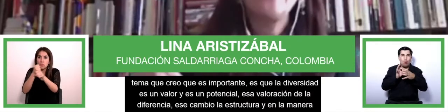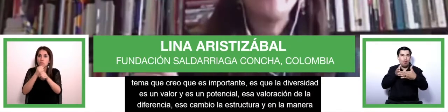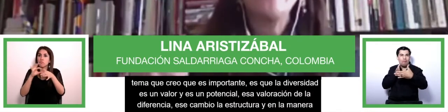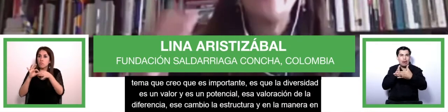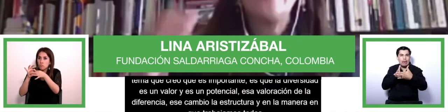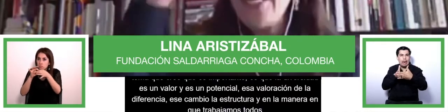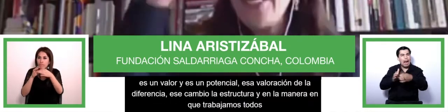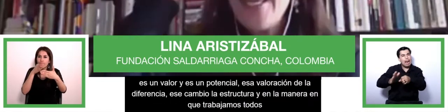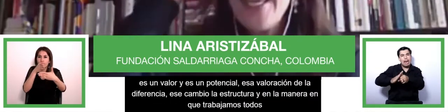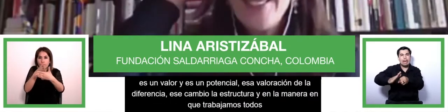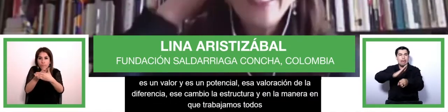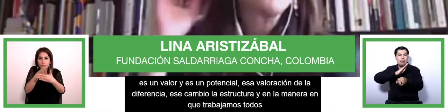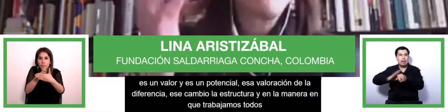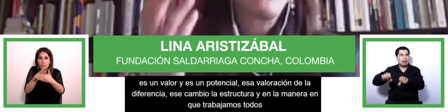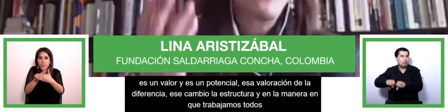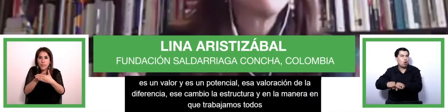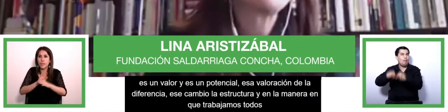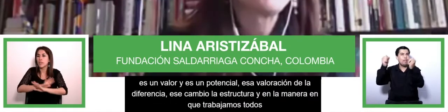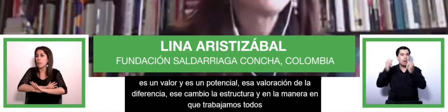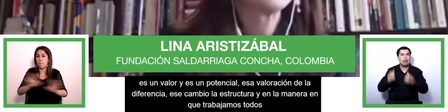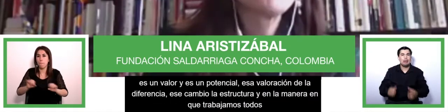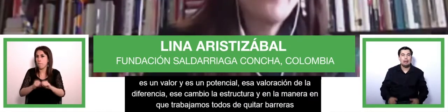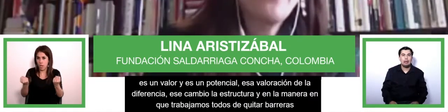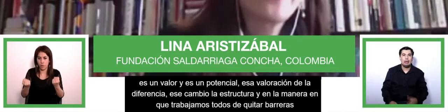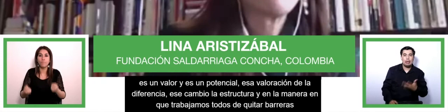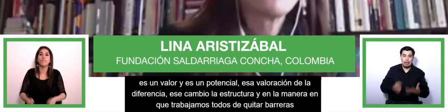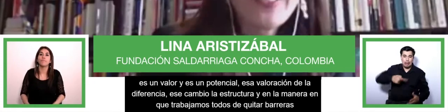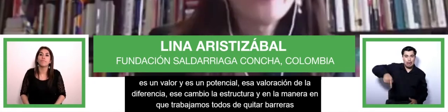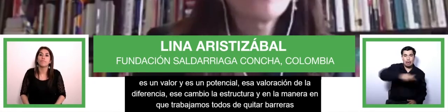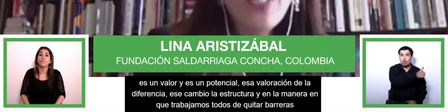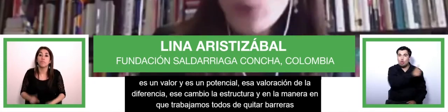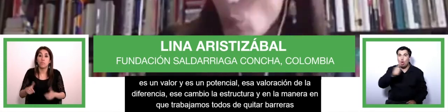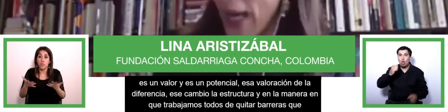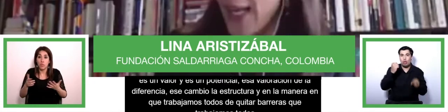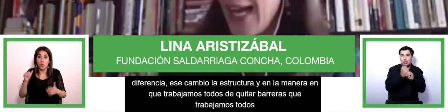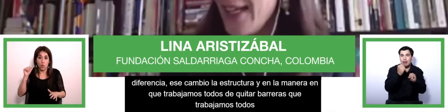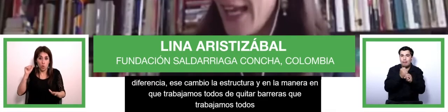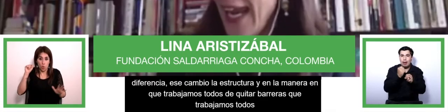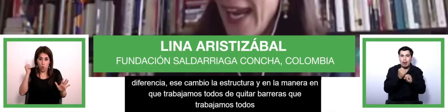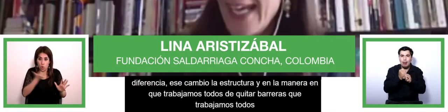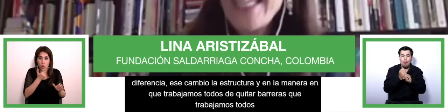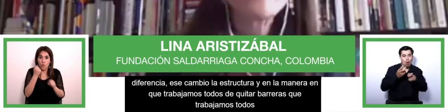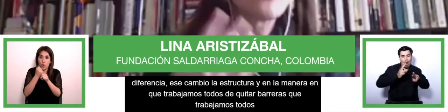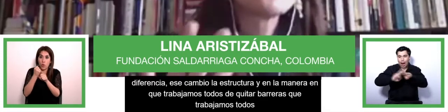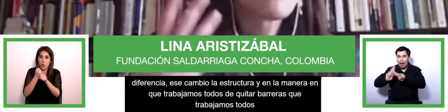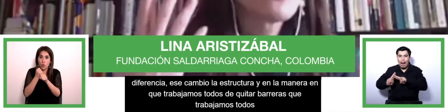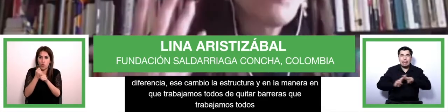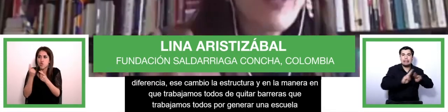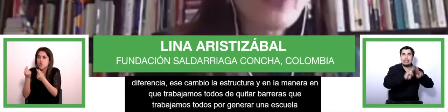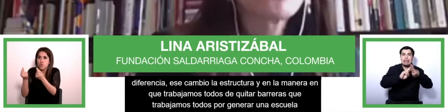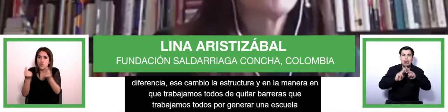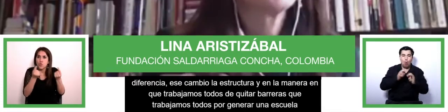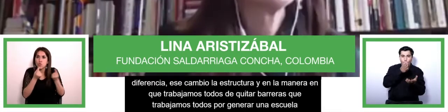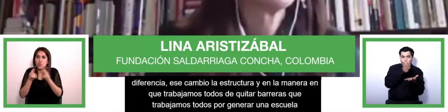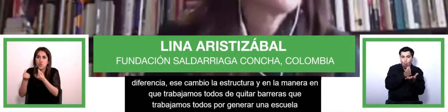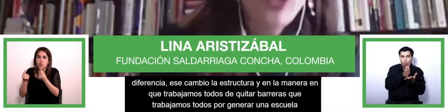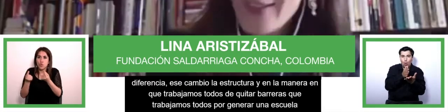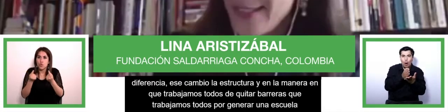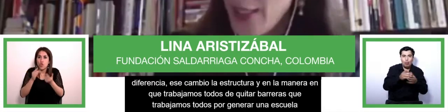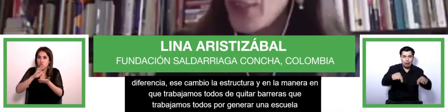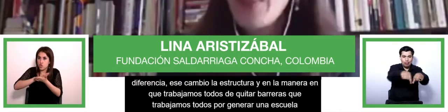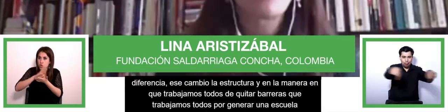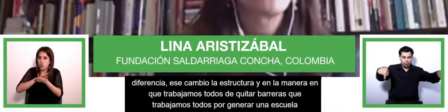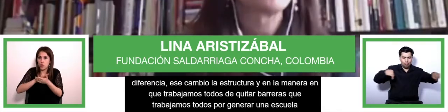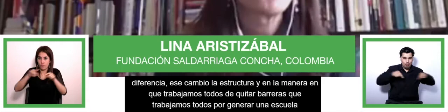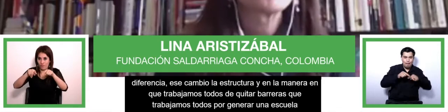barreras y que trabajamos todos de verdad por generar una escuela que sea un espacio para todos y una sociedad